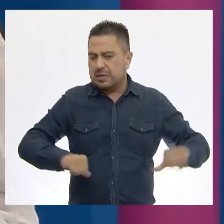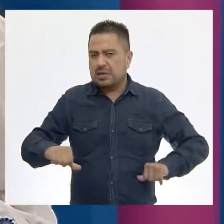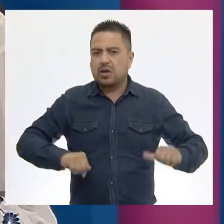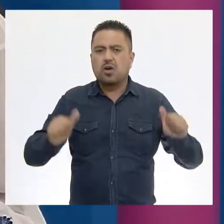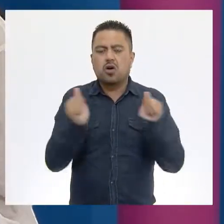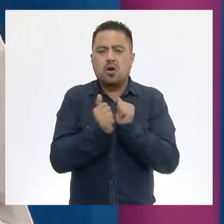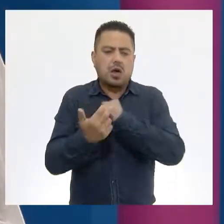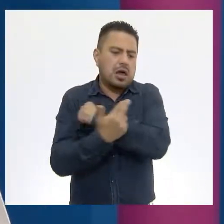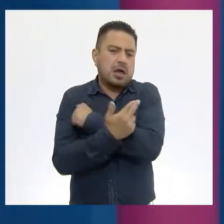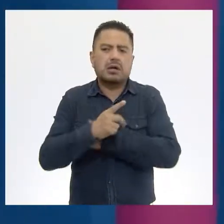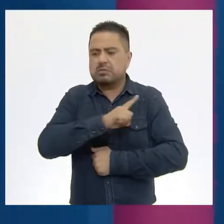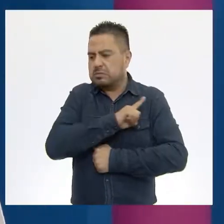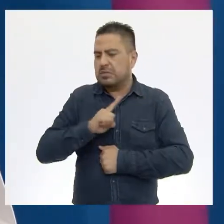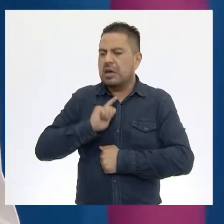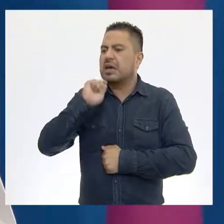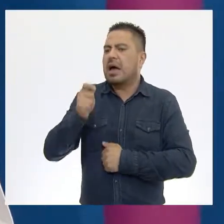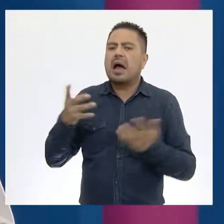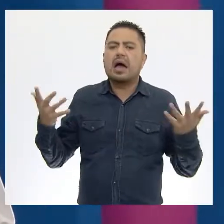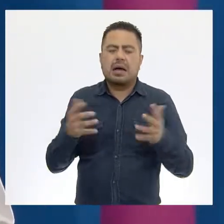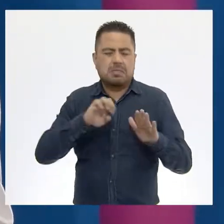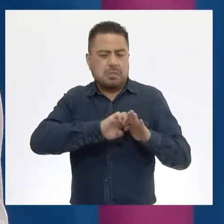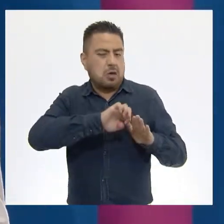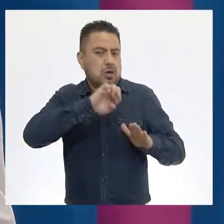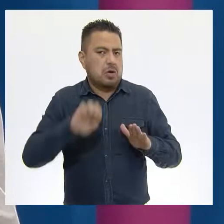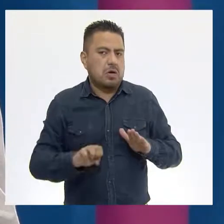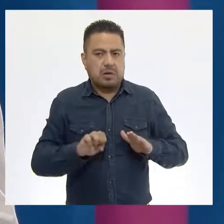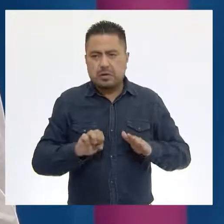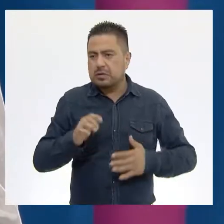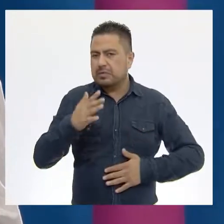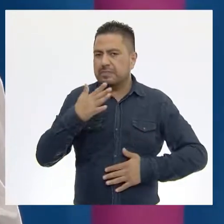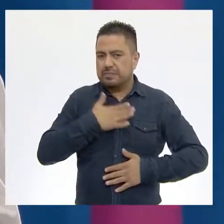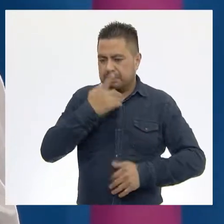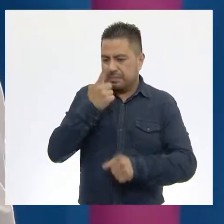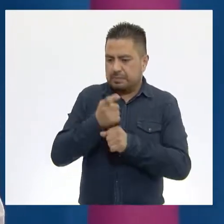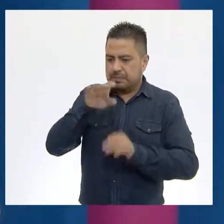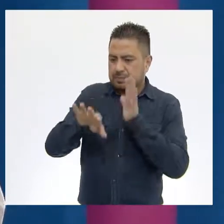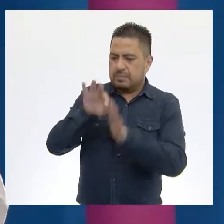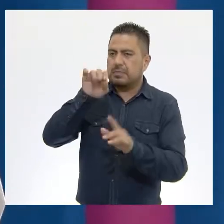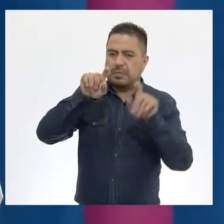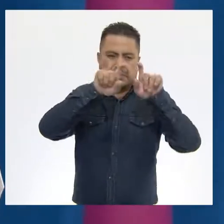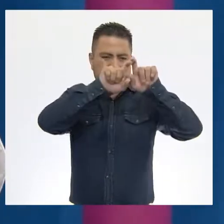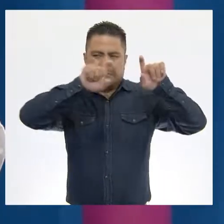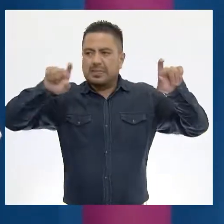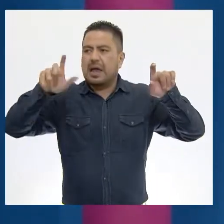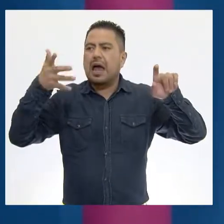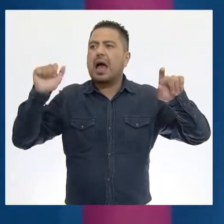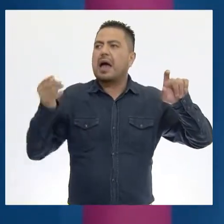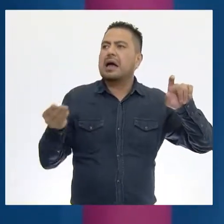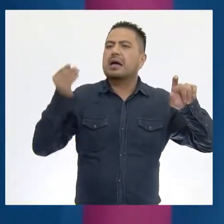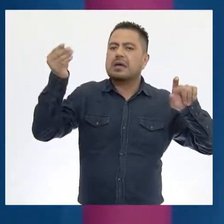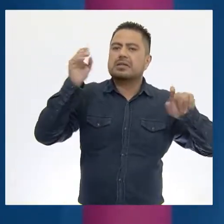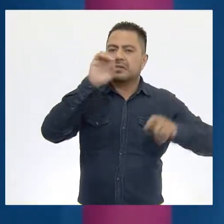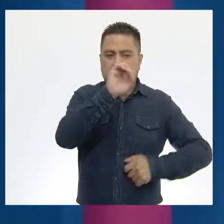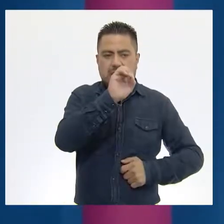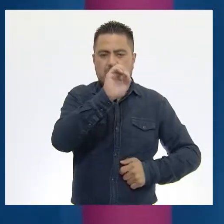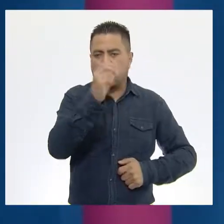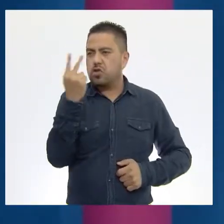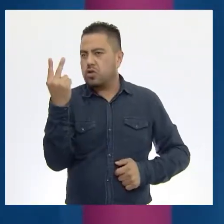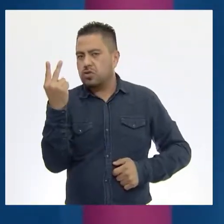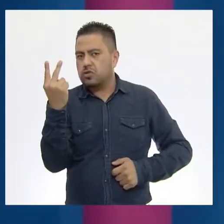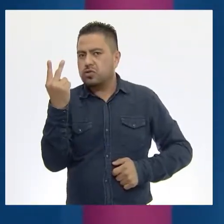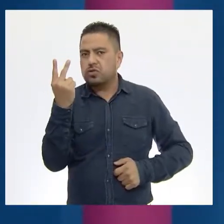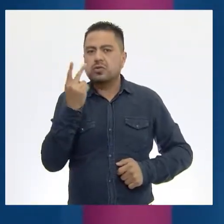con su regla, lo que tendrían que hacer, por ejemplo, en el caso de la primera, que ya teníamos dados el 0 y el